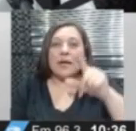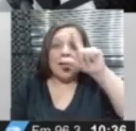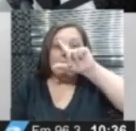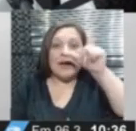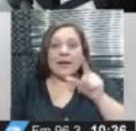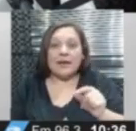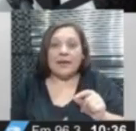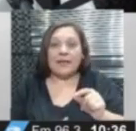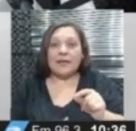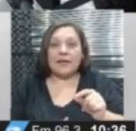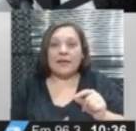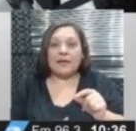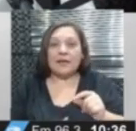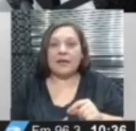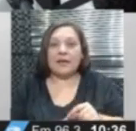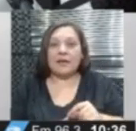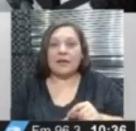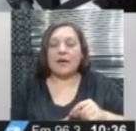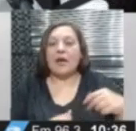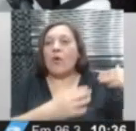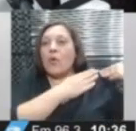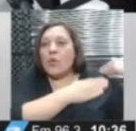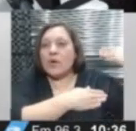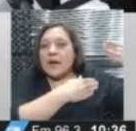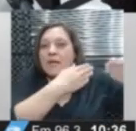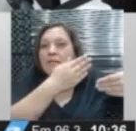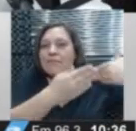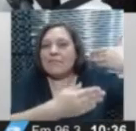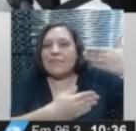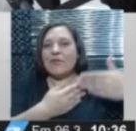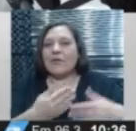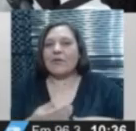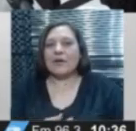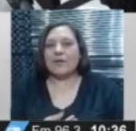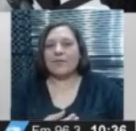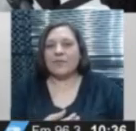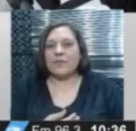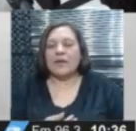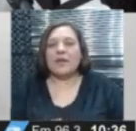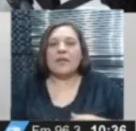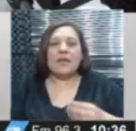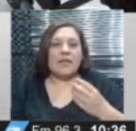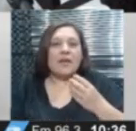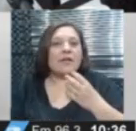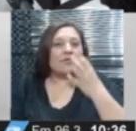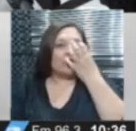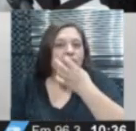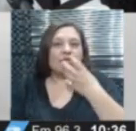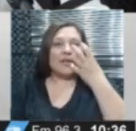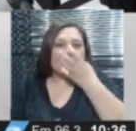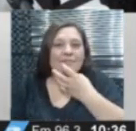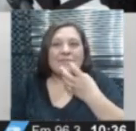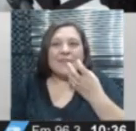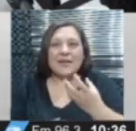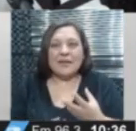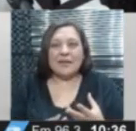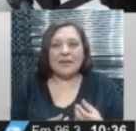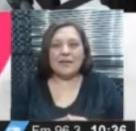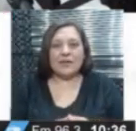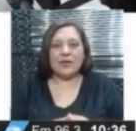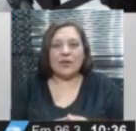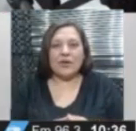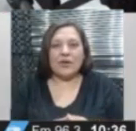historia que viene de la época de Sarmiento No desde allá des el 1800 de de